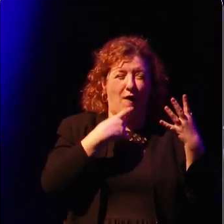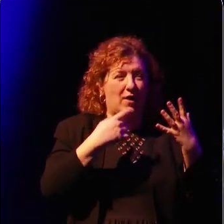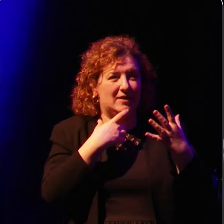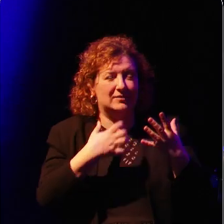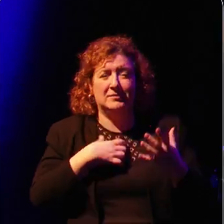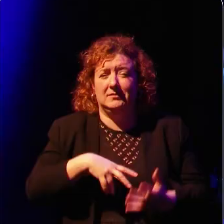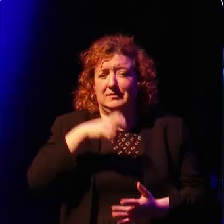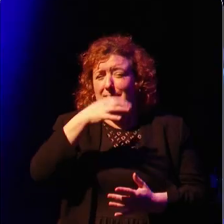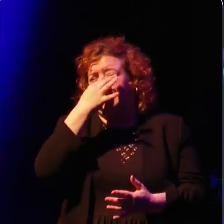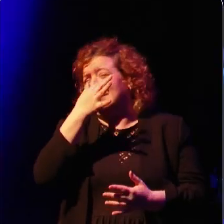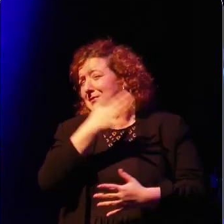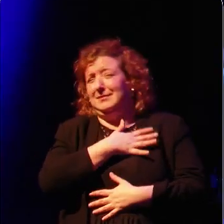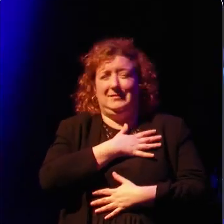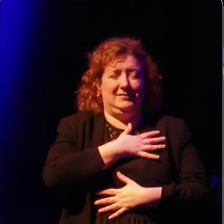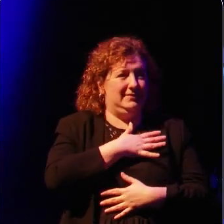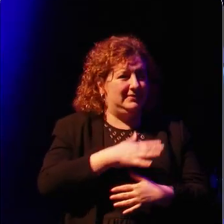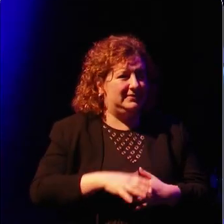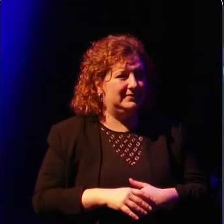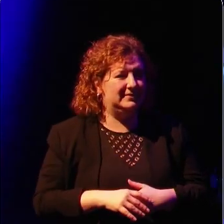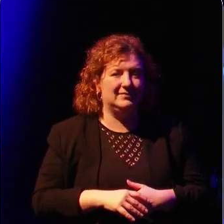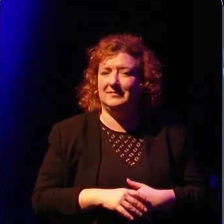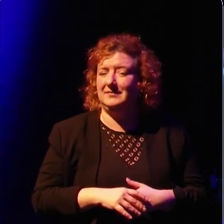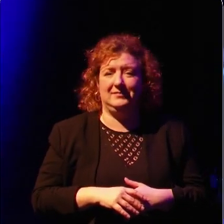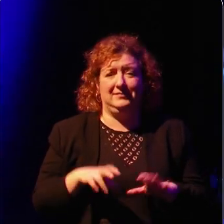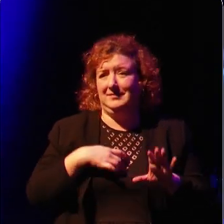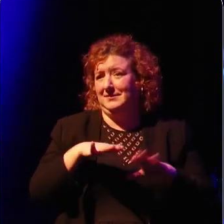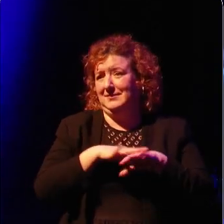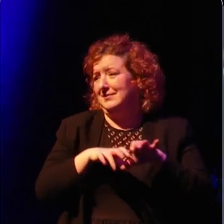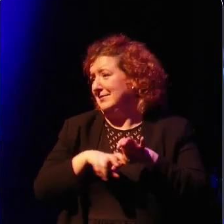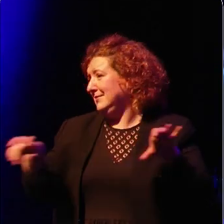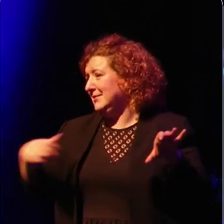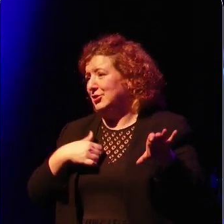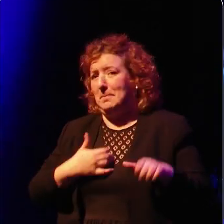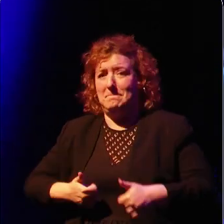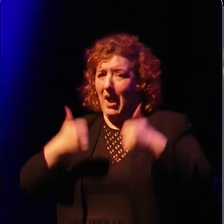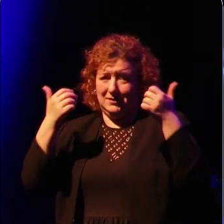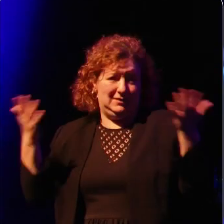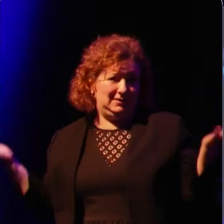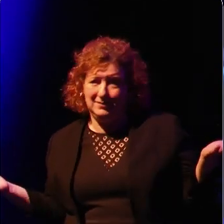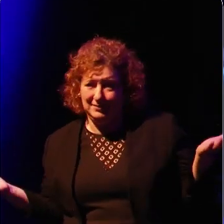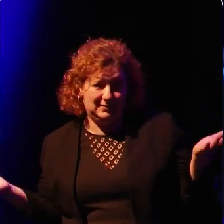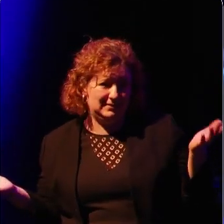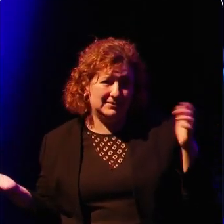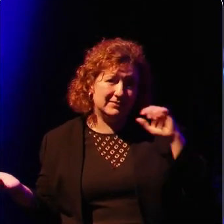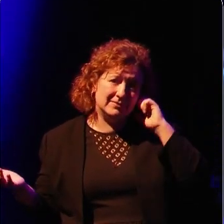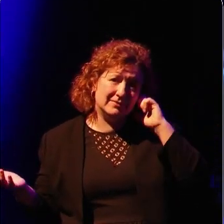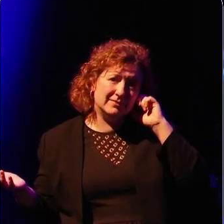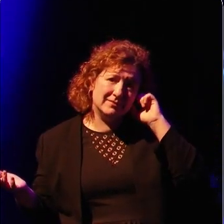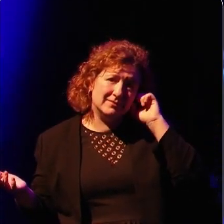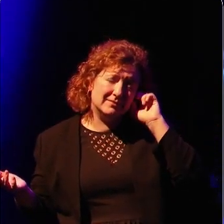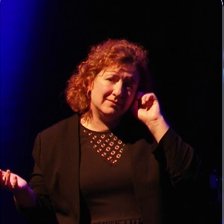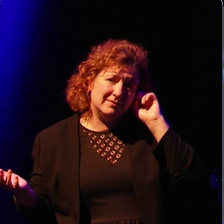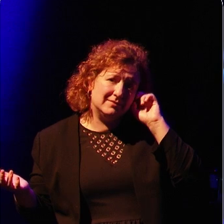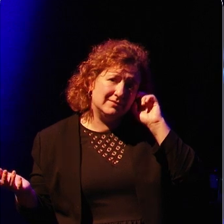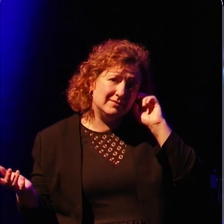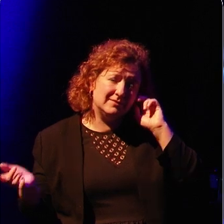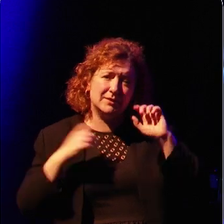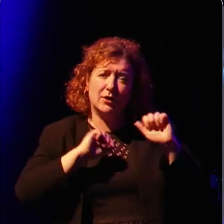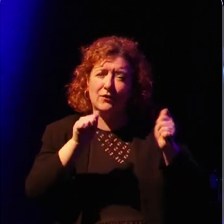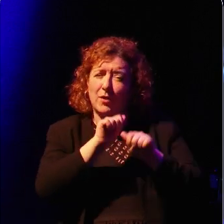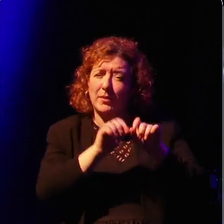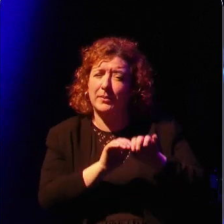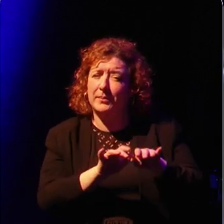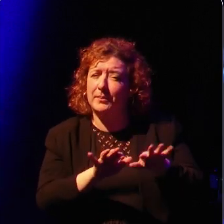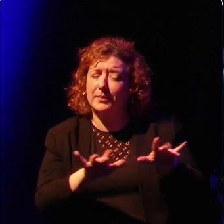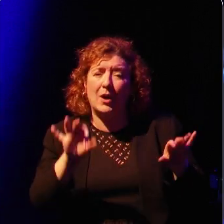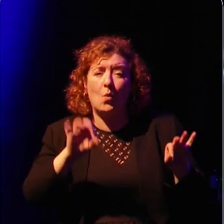empiezo a no poder respirar hasta que la cosa dice, ya, me voy a salir de aquí porque esto es insoportable. Esa forma en que se ha difuminado es como